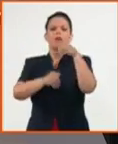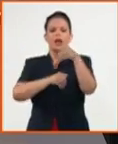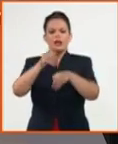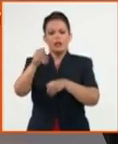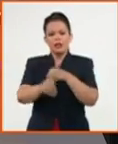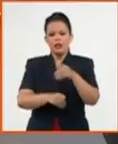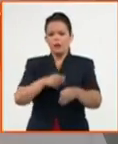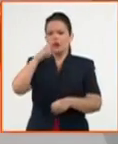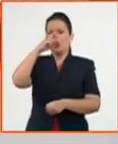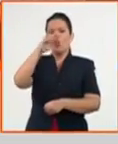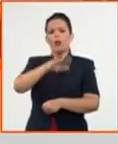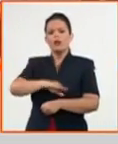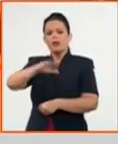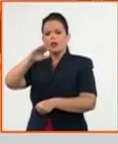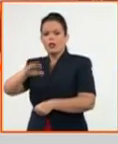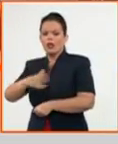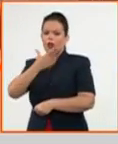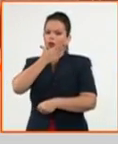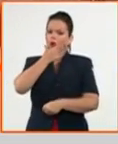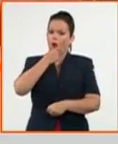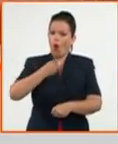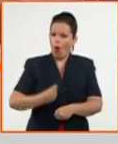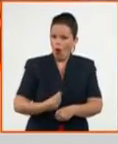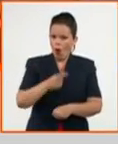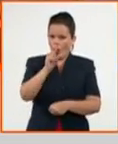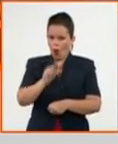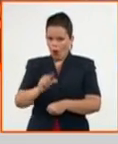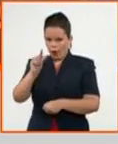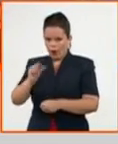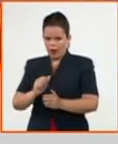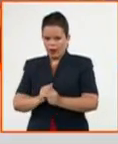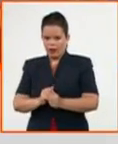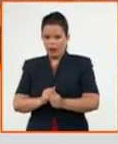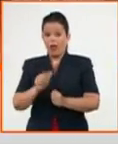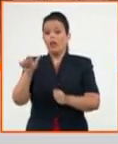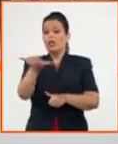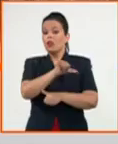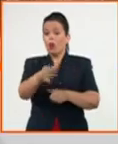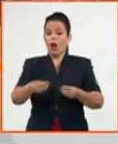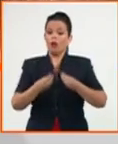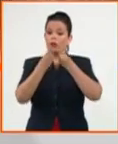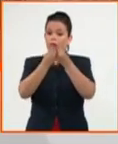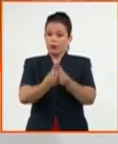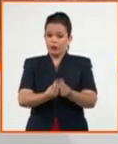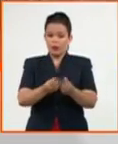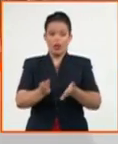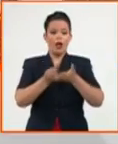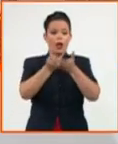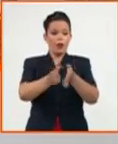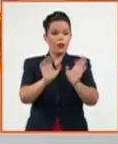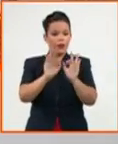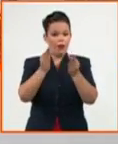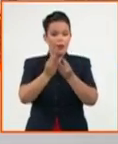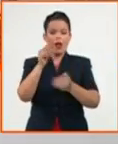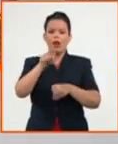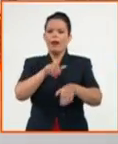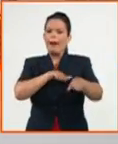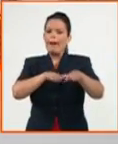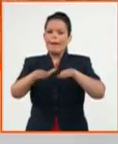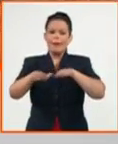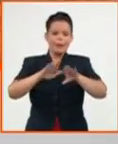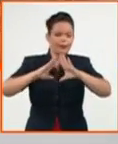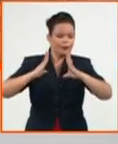todo de la familia realmente es fundamental en nuestra sociedad y ha sido organizado con mucho rigor de conjunto tanto el